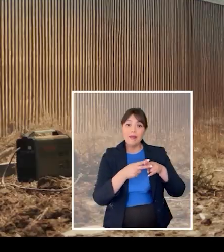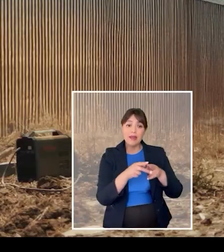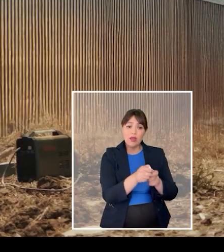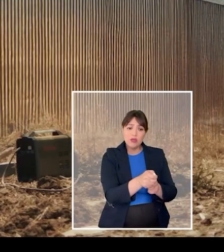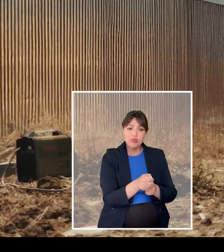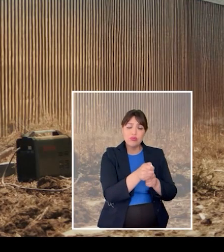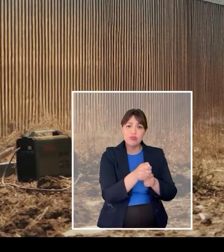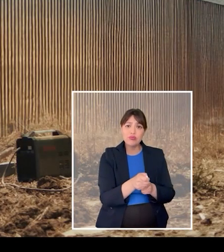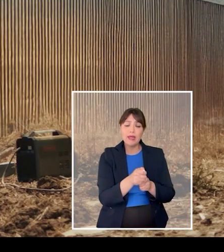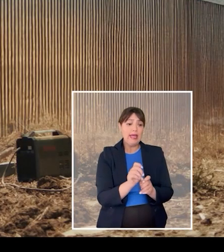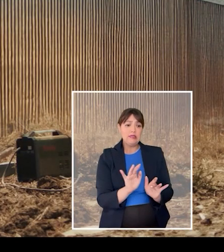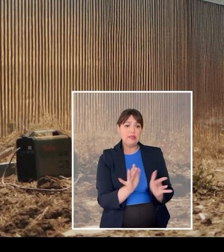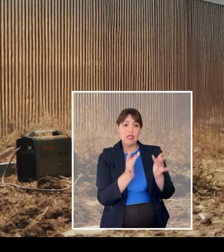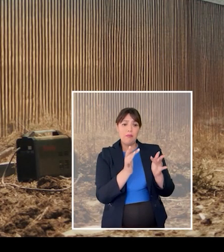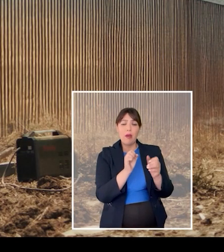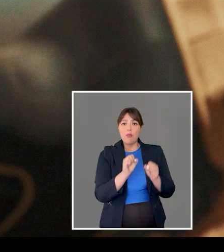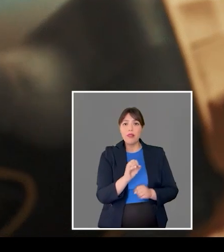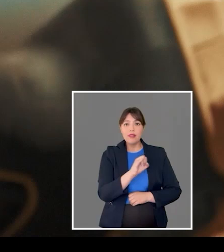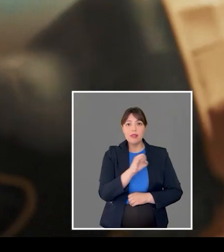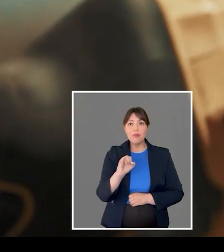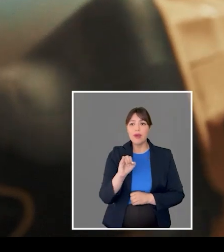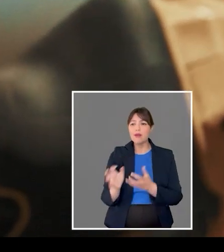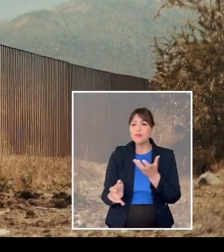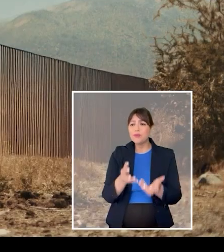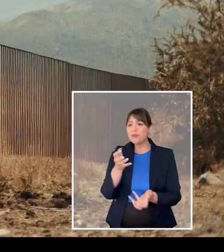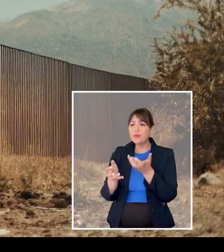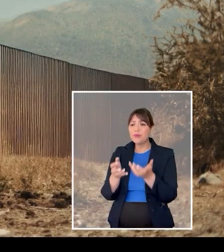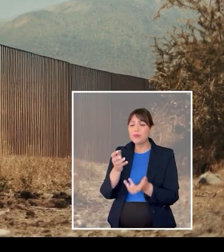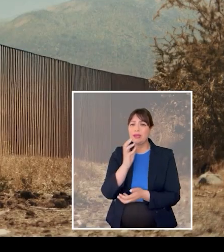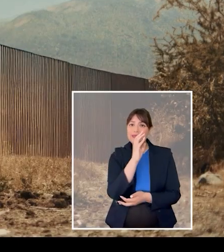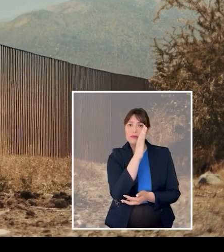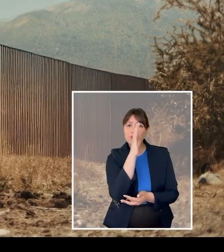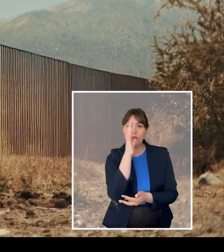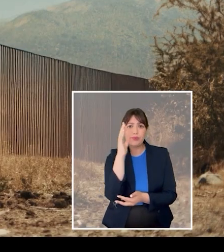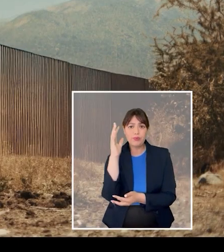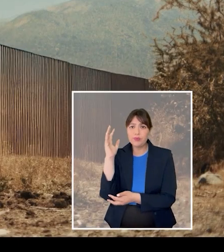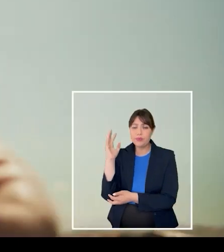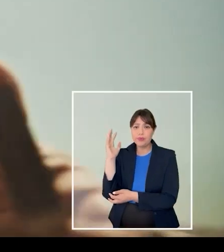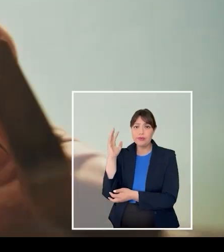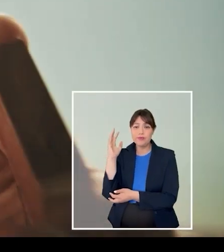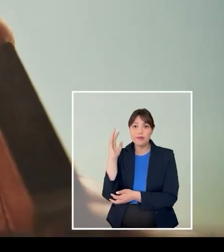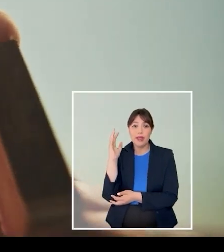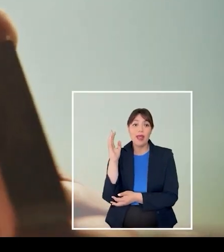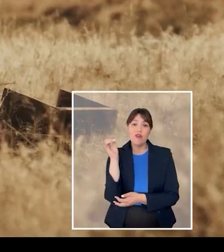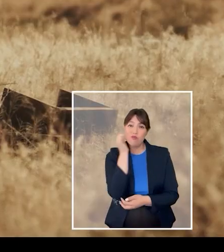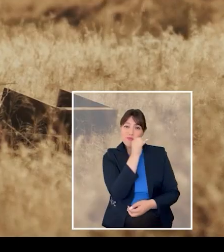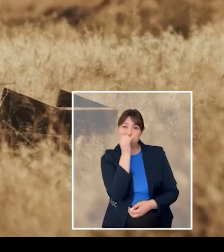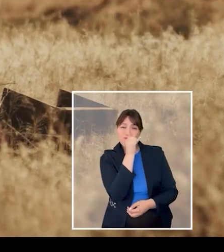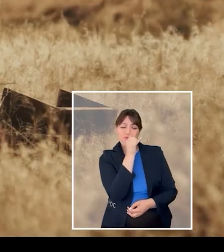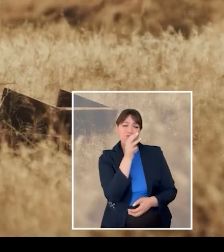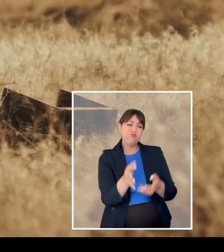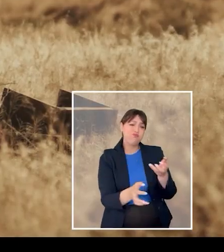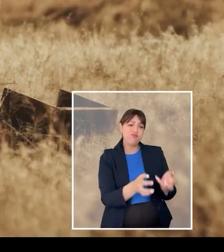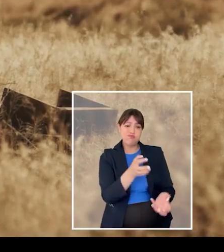Prendes una herramienta y en una sola chispa puedes prender un incendio forestal. Prendes un